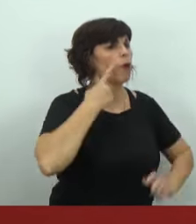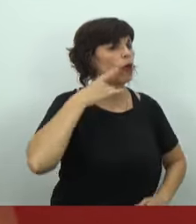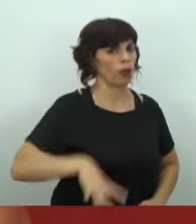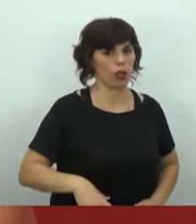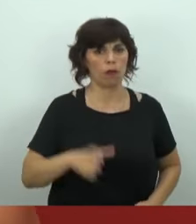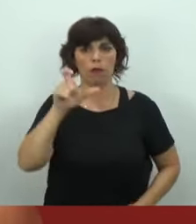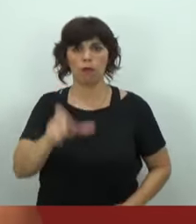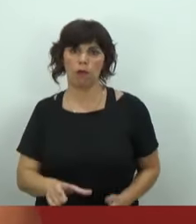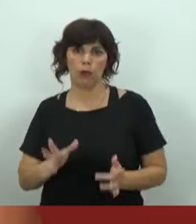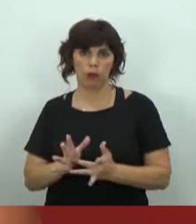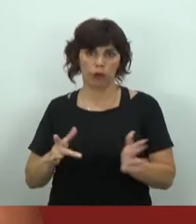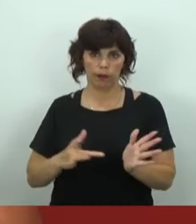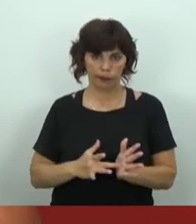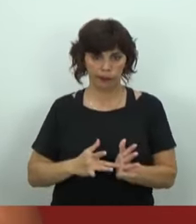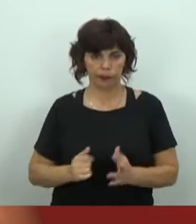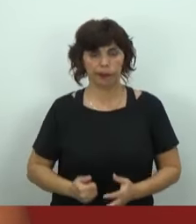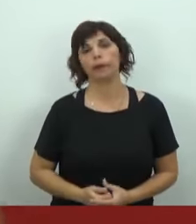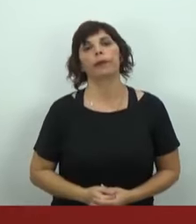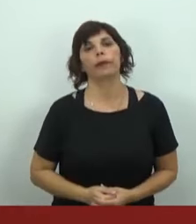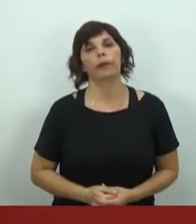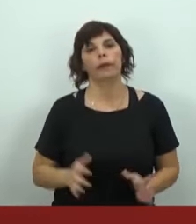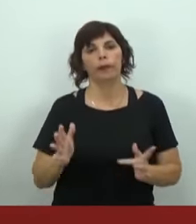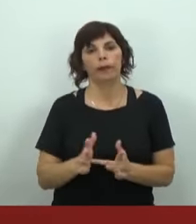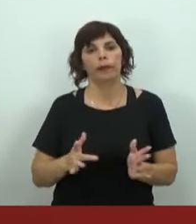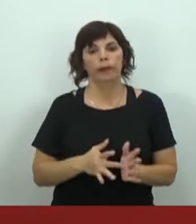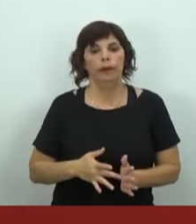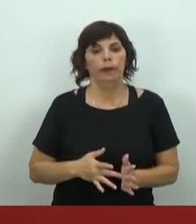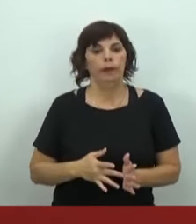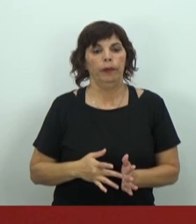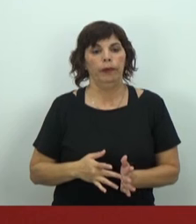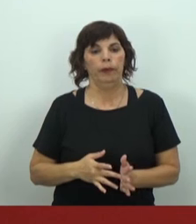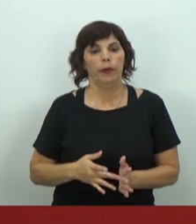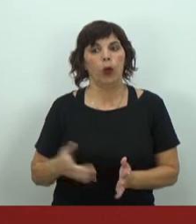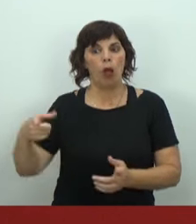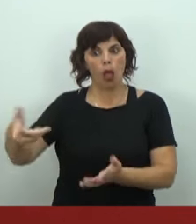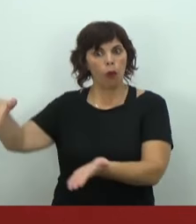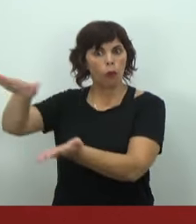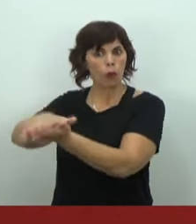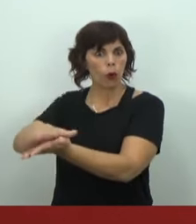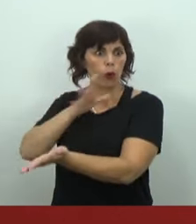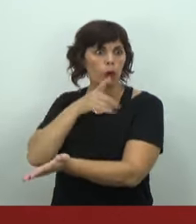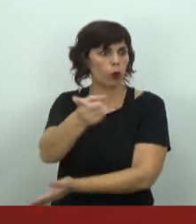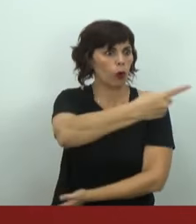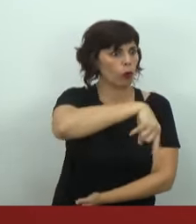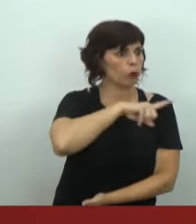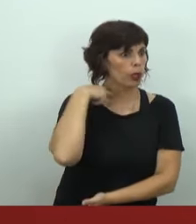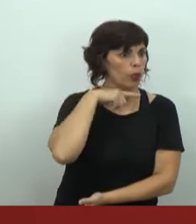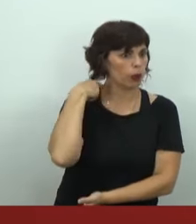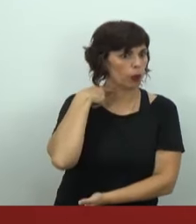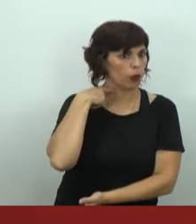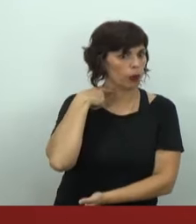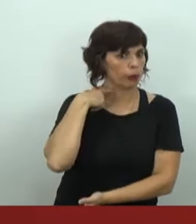Y cuando Jesucristo, Él murió por nosotros, tienes que saber una cosa. Él no fue